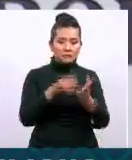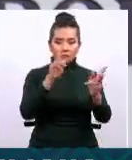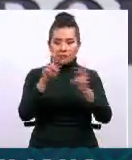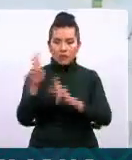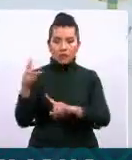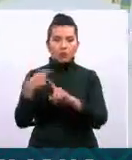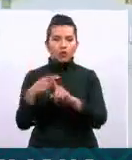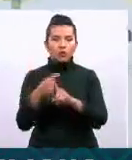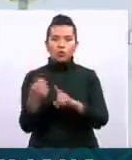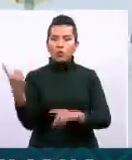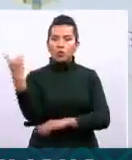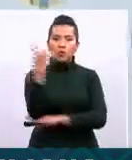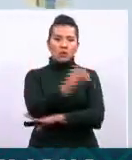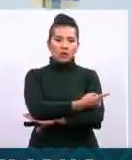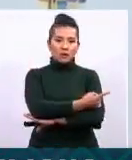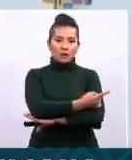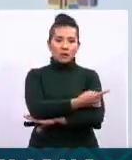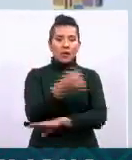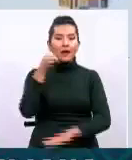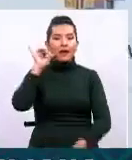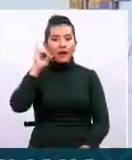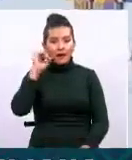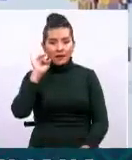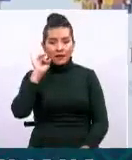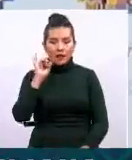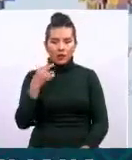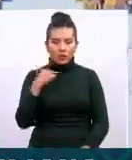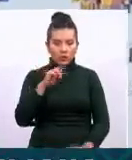día. Para ayer, hemos reportado